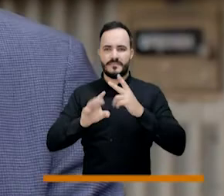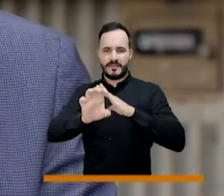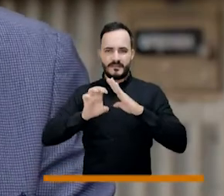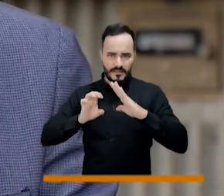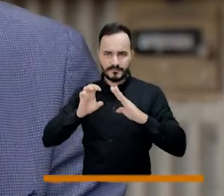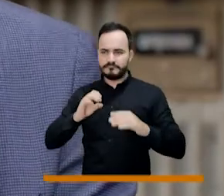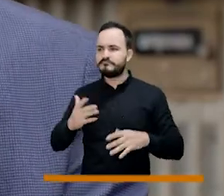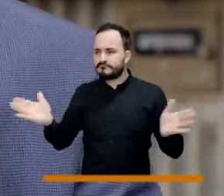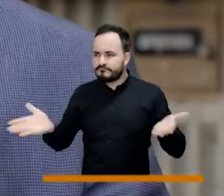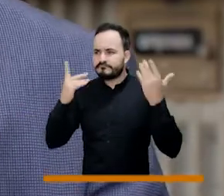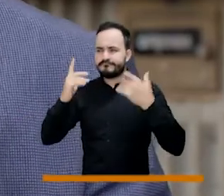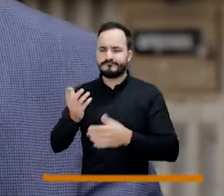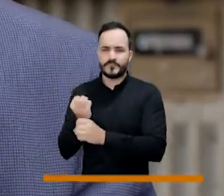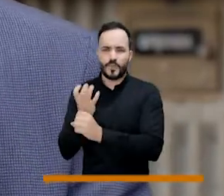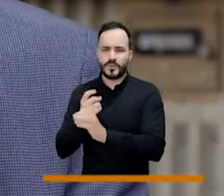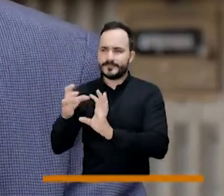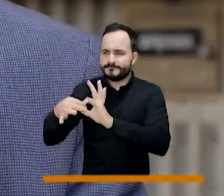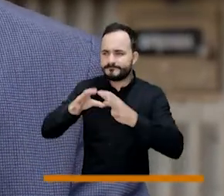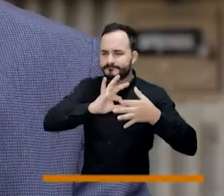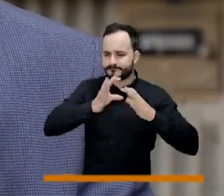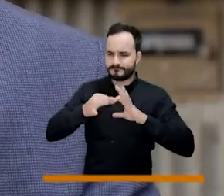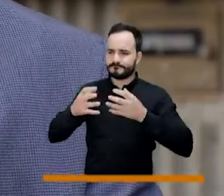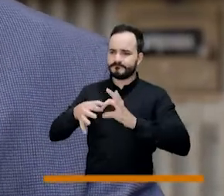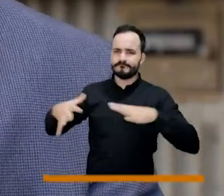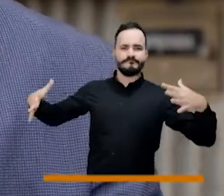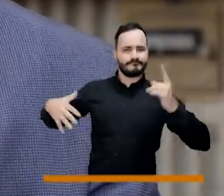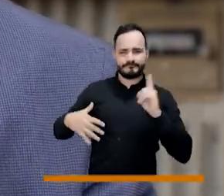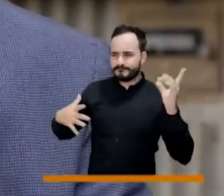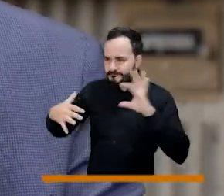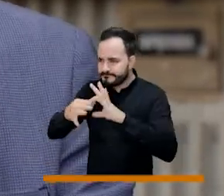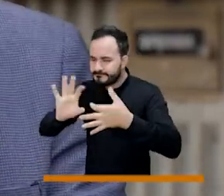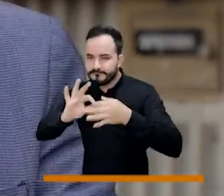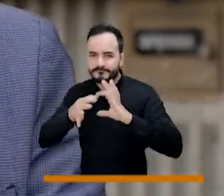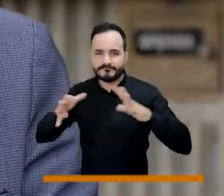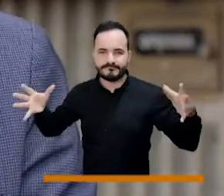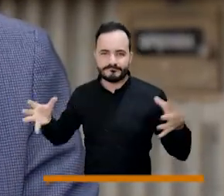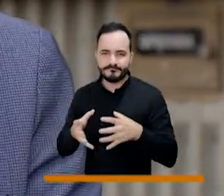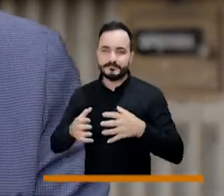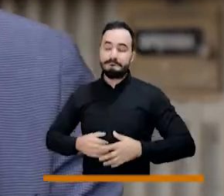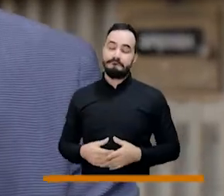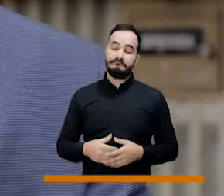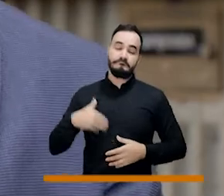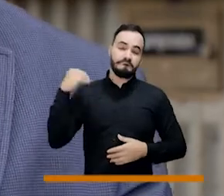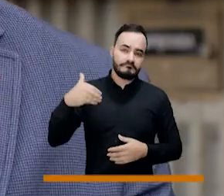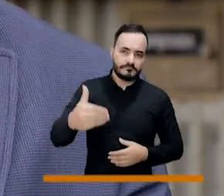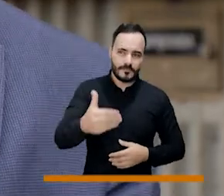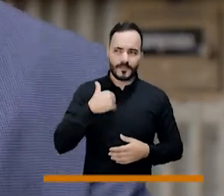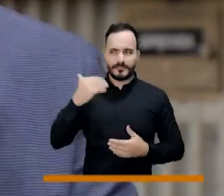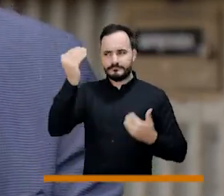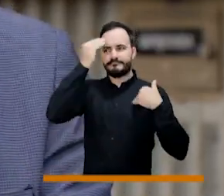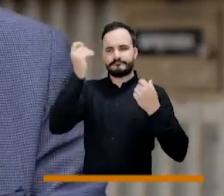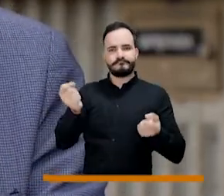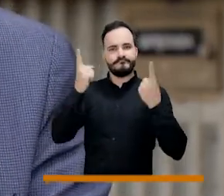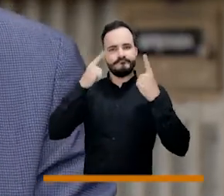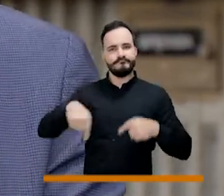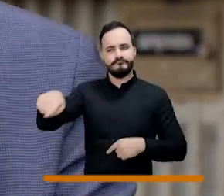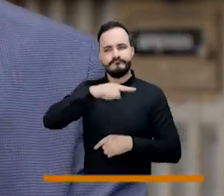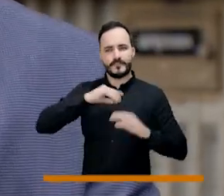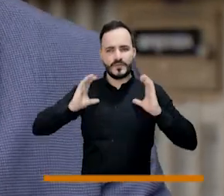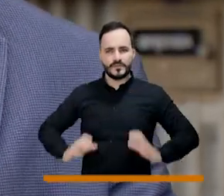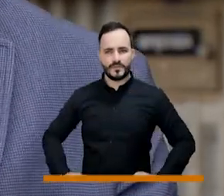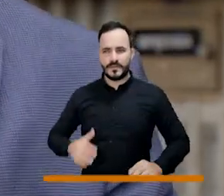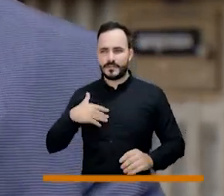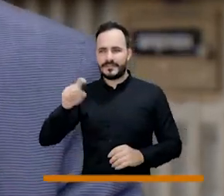en la comuna, y entendí siempre que hablando la verdad, que conectando al ciudadano con la información, que conectando